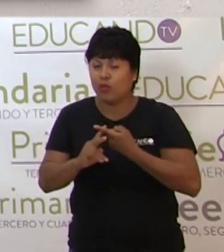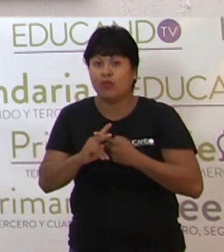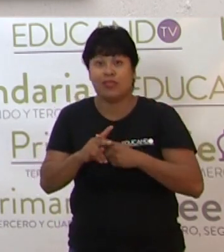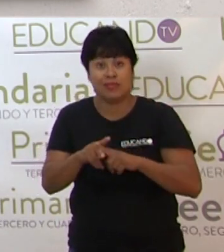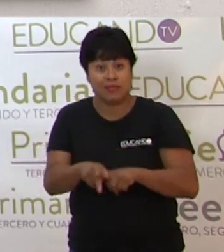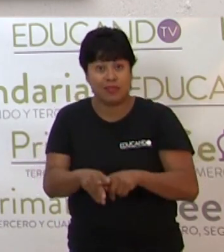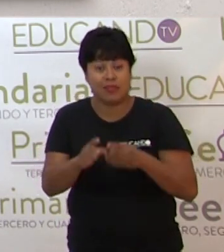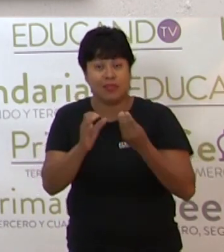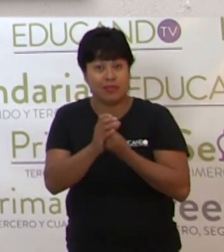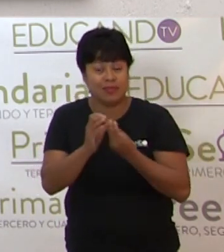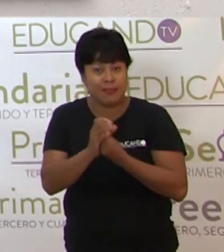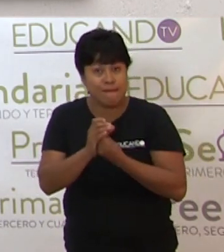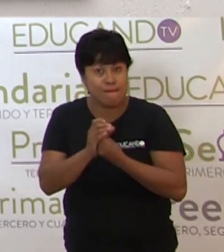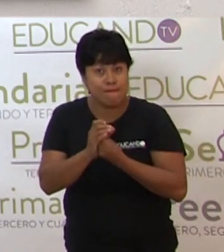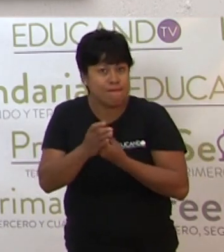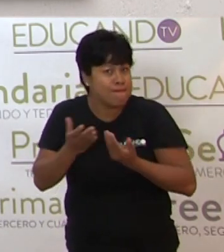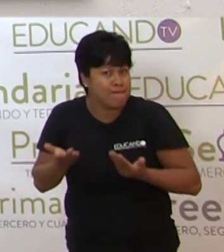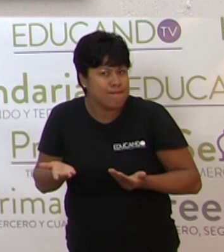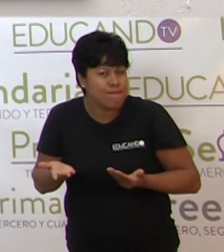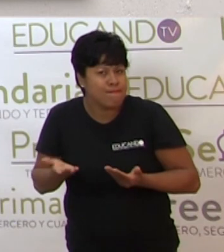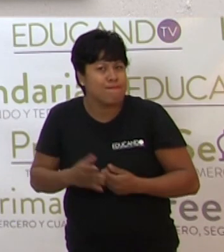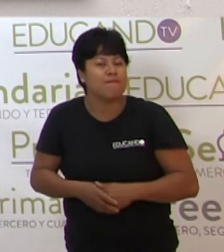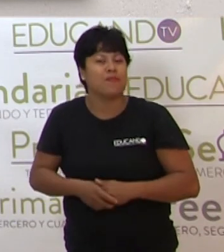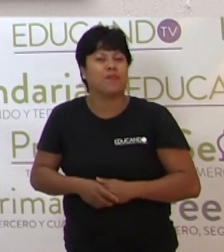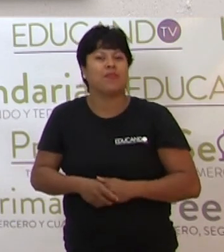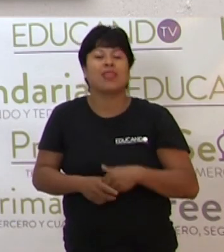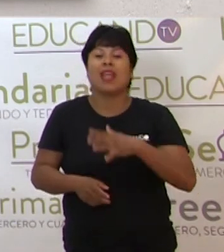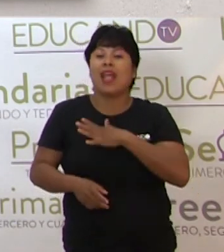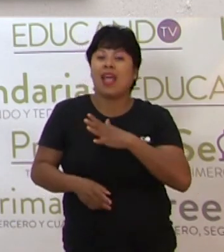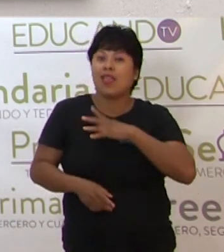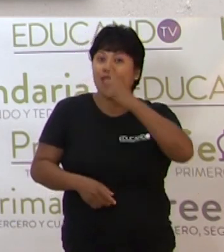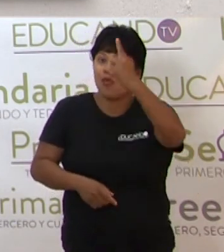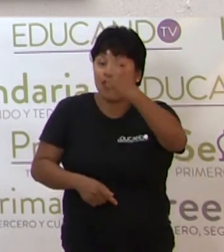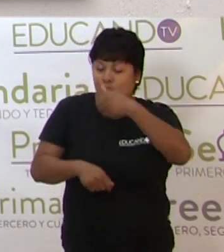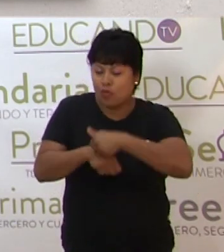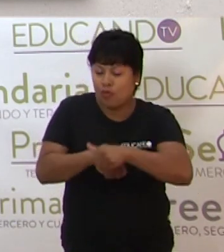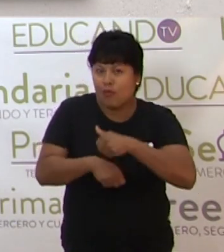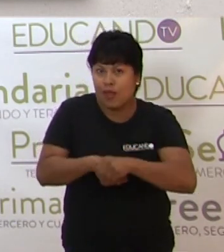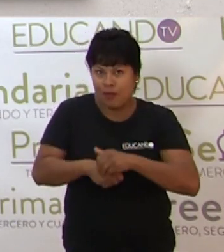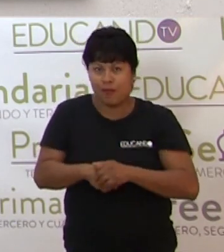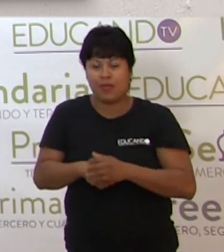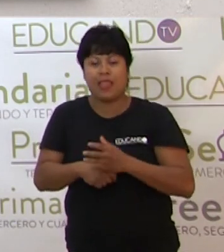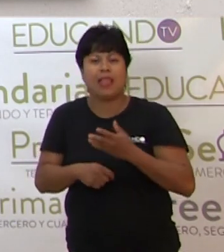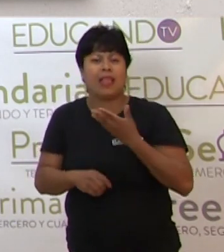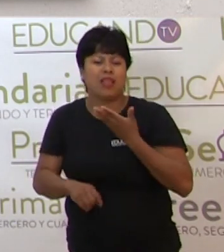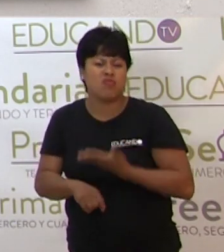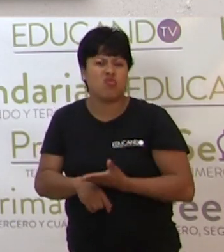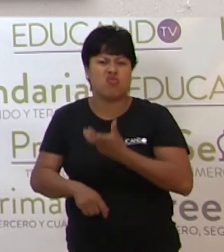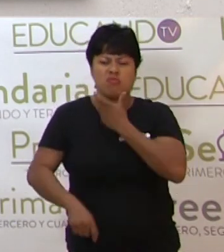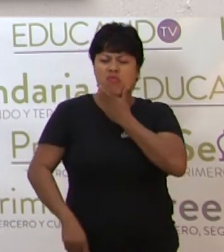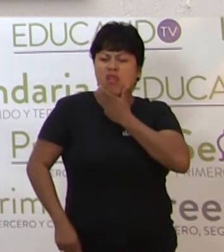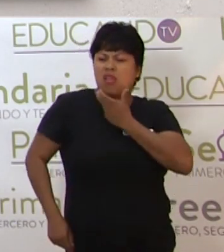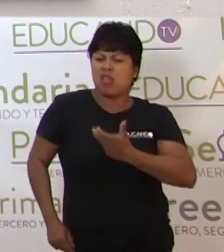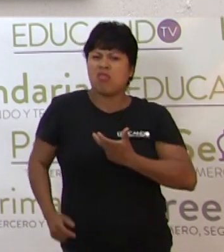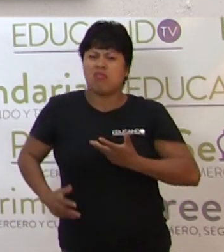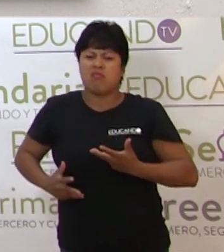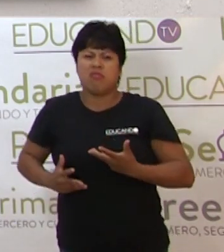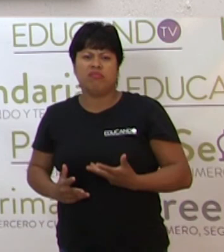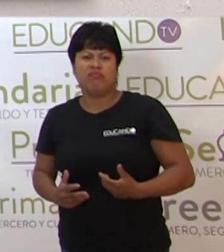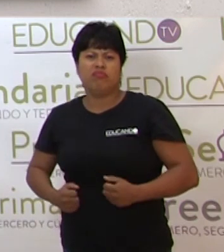al principio de la clase? ¿Sí? Hay un número que muy valiente se